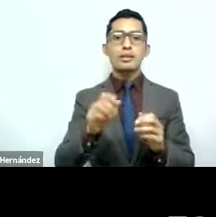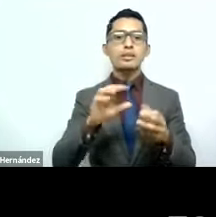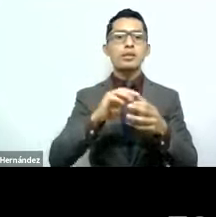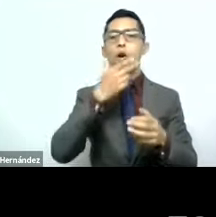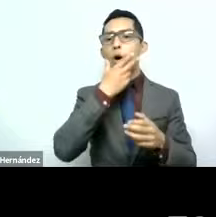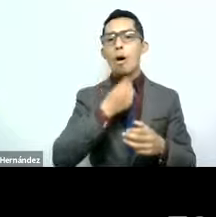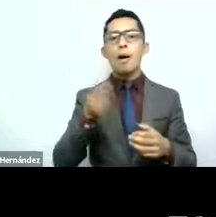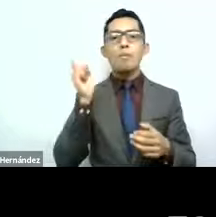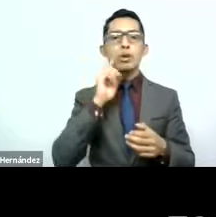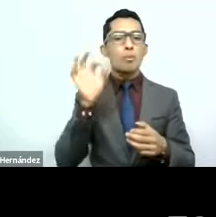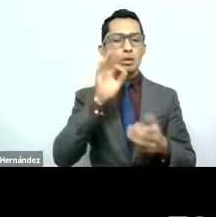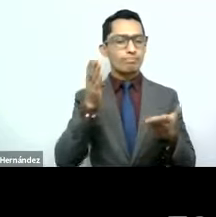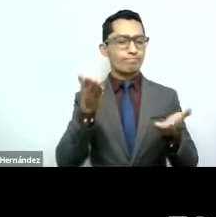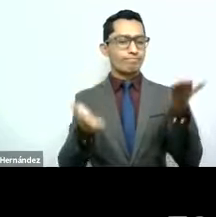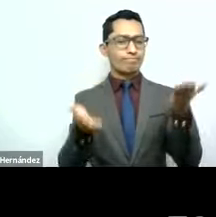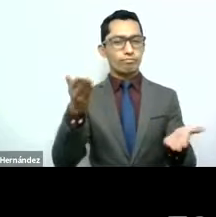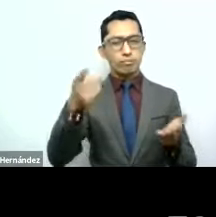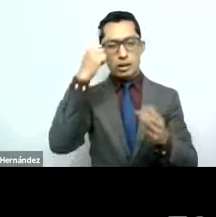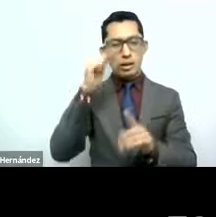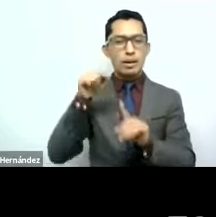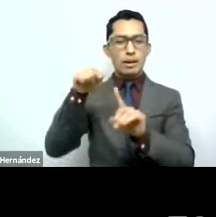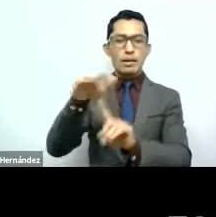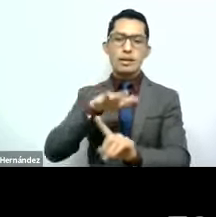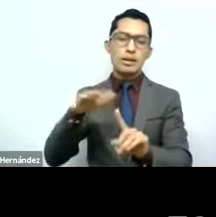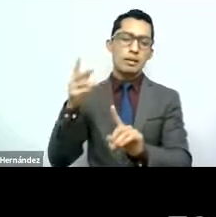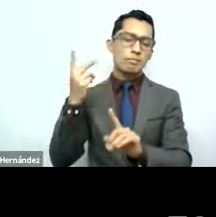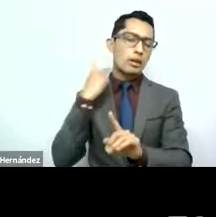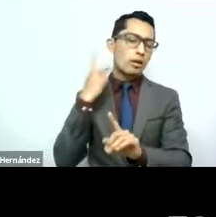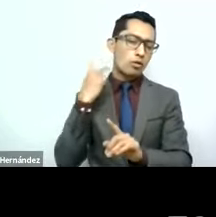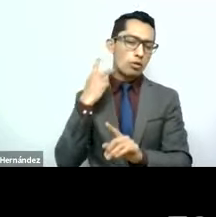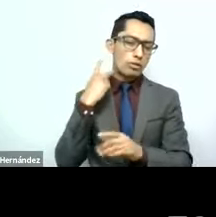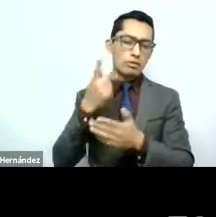de género en materia electoral. Entonces,